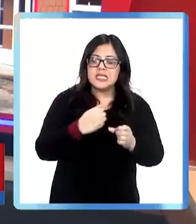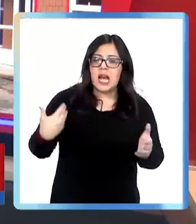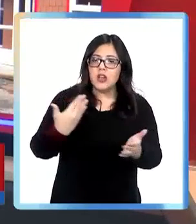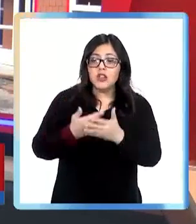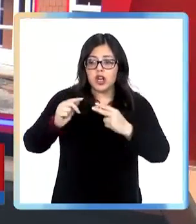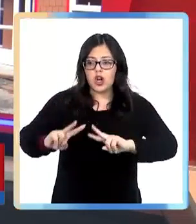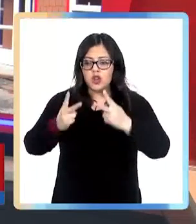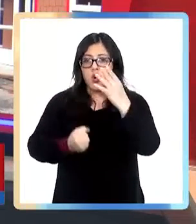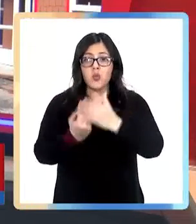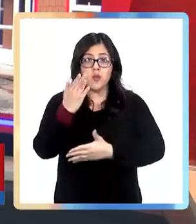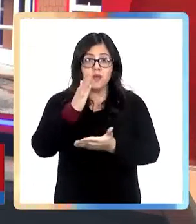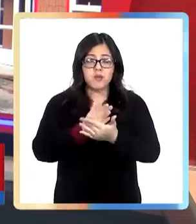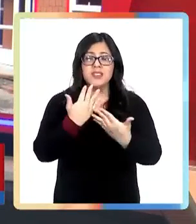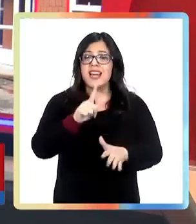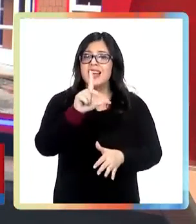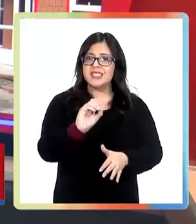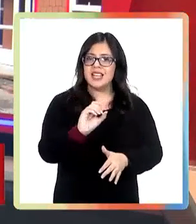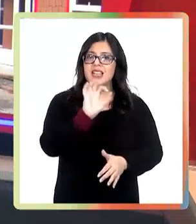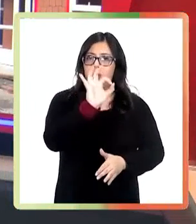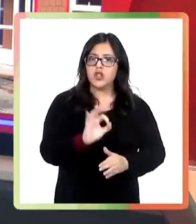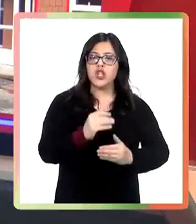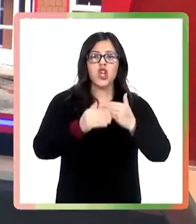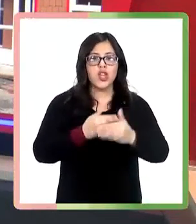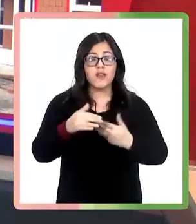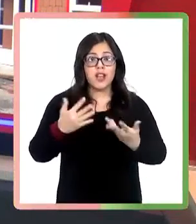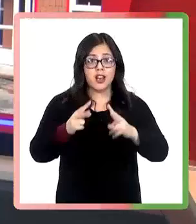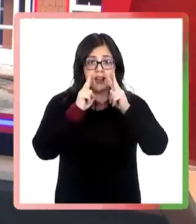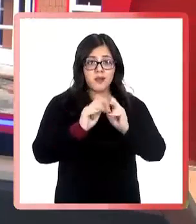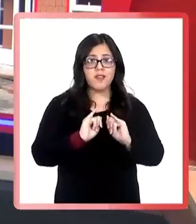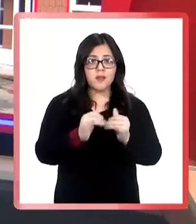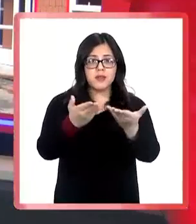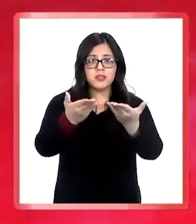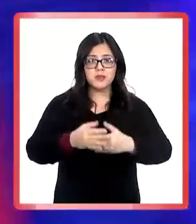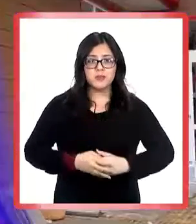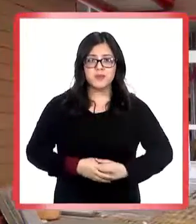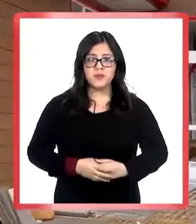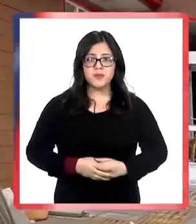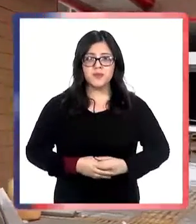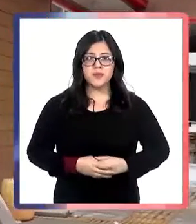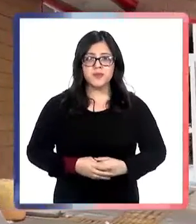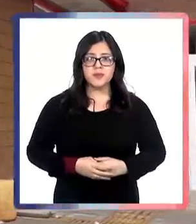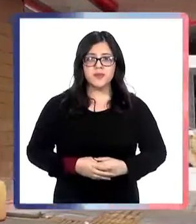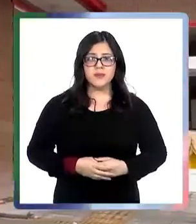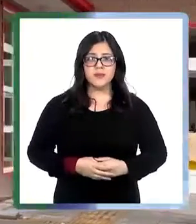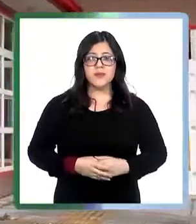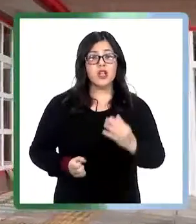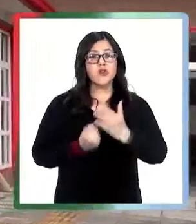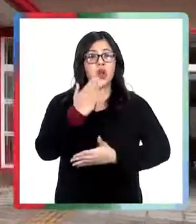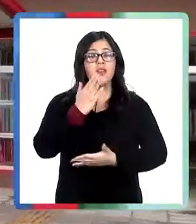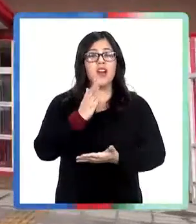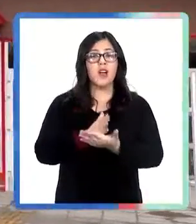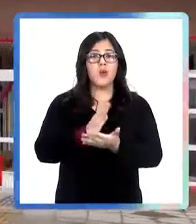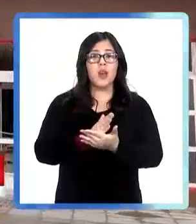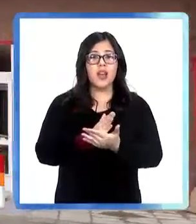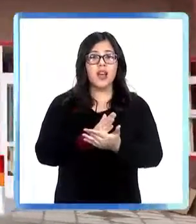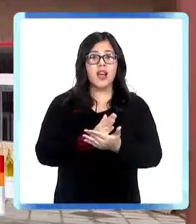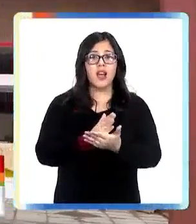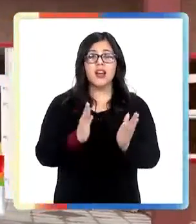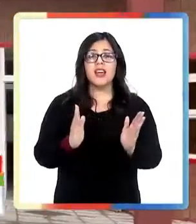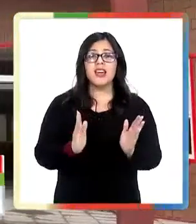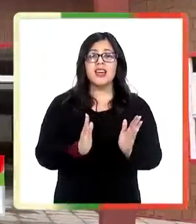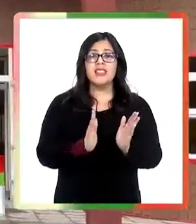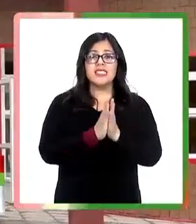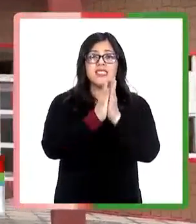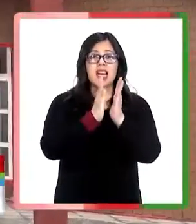escuela ya lleva 70% de avance. Canal 2 de Quellón con la nota. La nueva escuela José Santos Lincomán y Naicheo